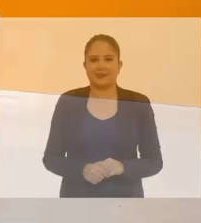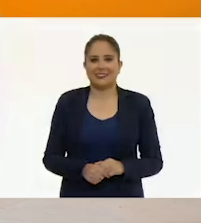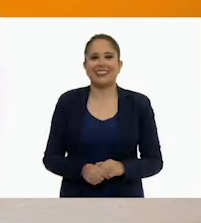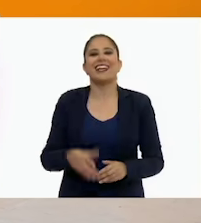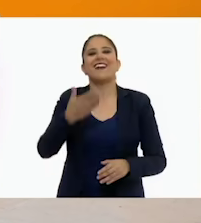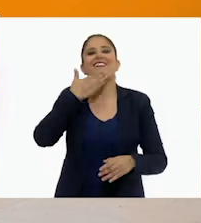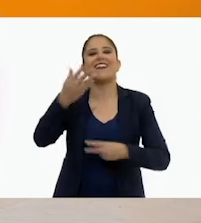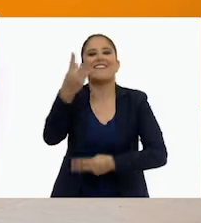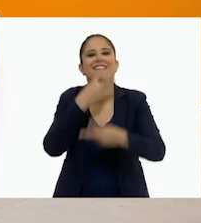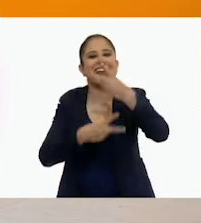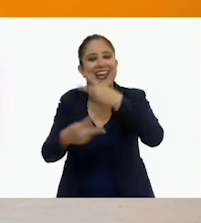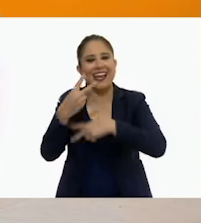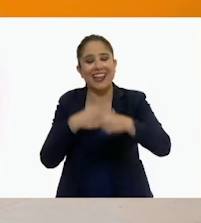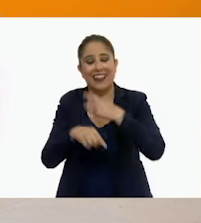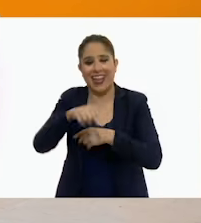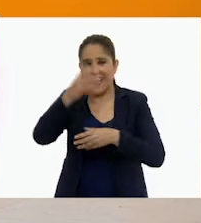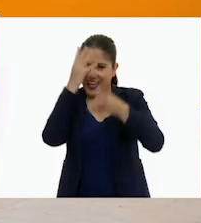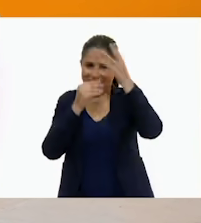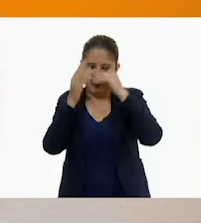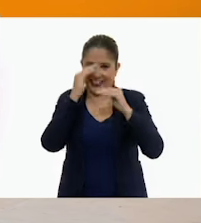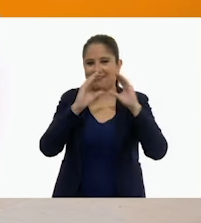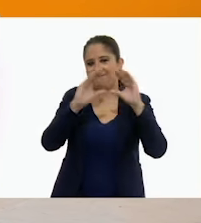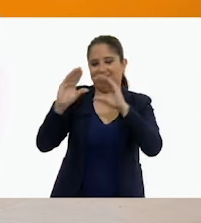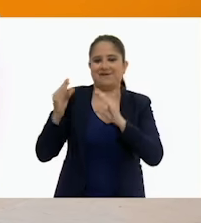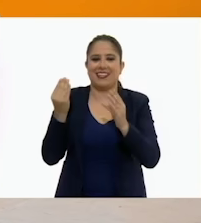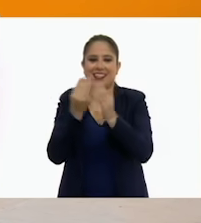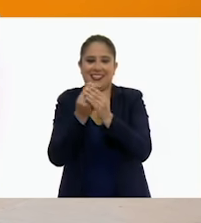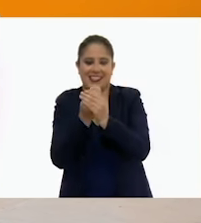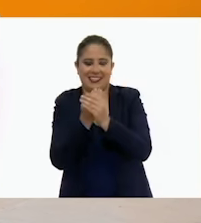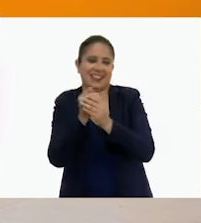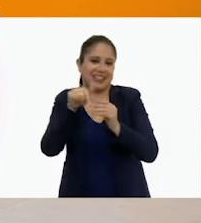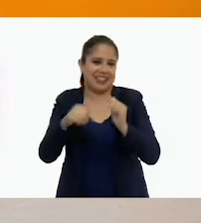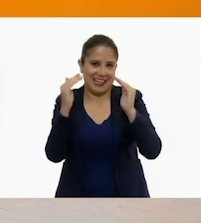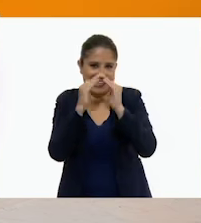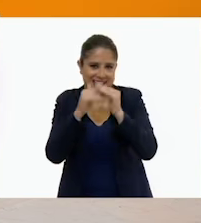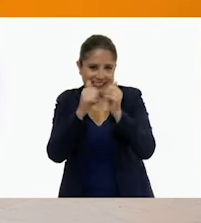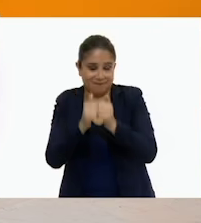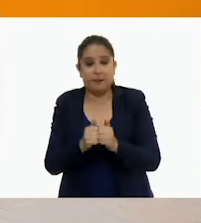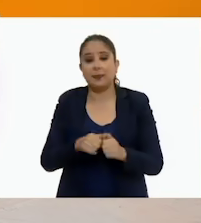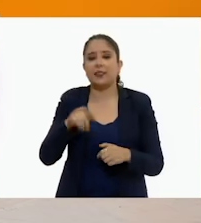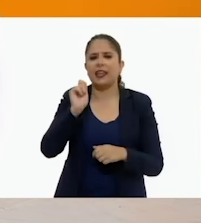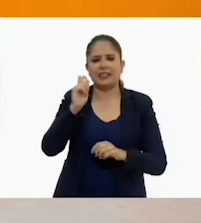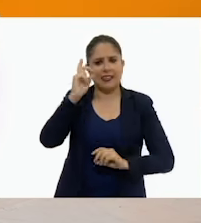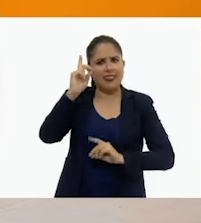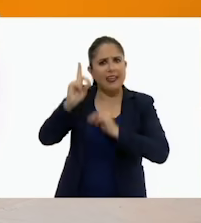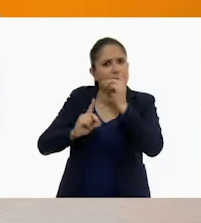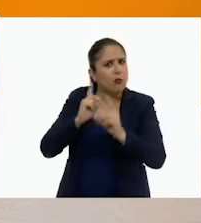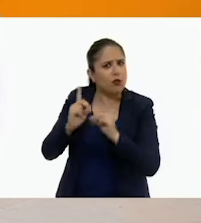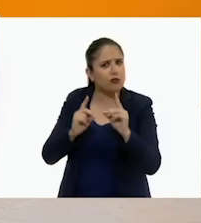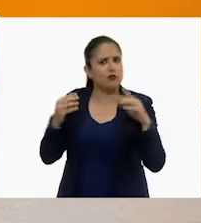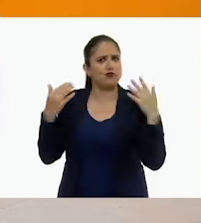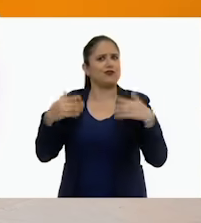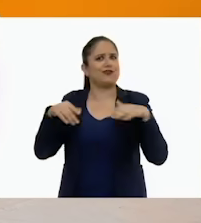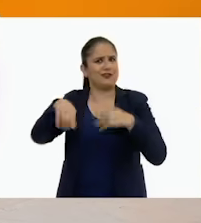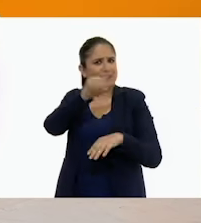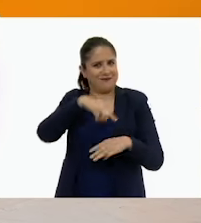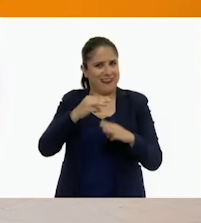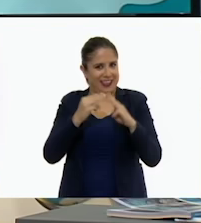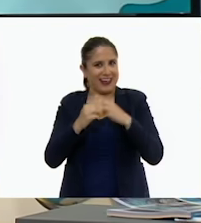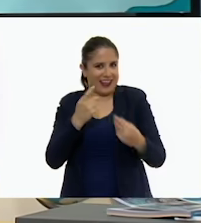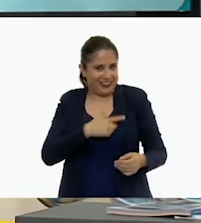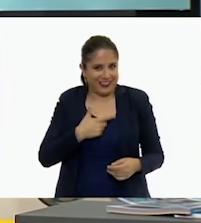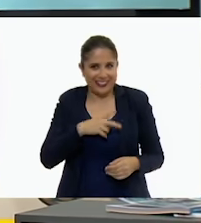Bienvenidos una vez más a Aprende en Casa. Estoy seguro que educación física es una de nuestras materias favoritas, ¿verdad?